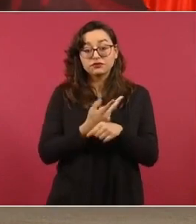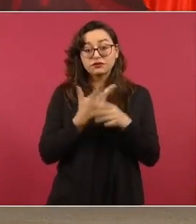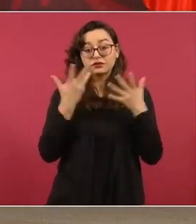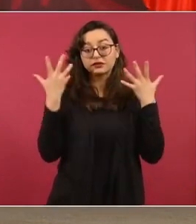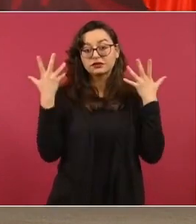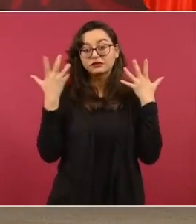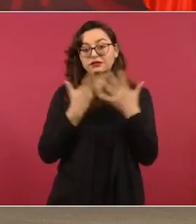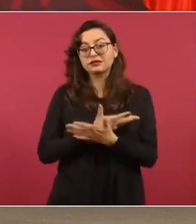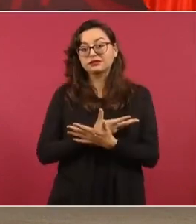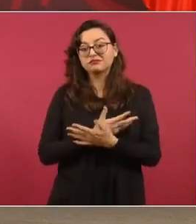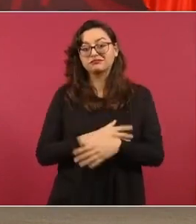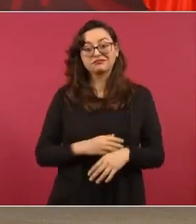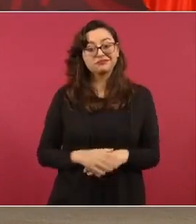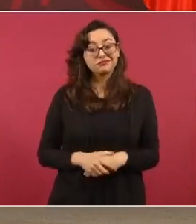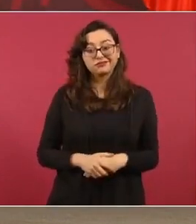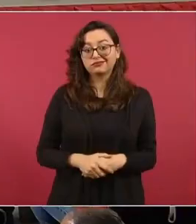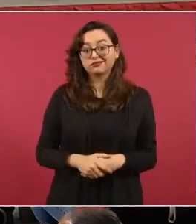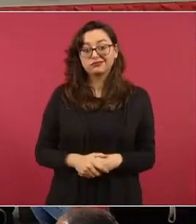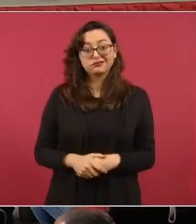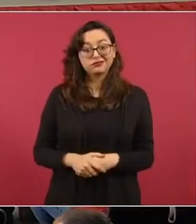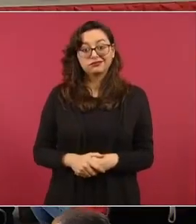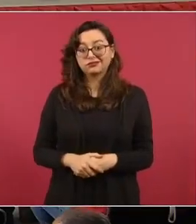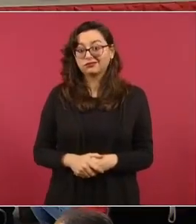este tramo,